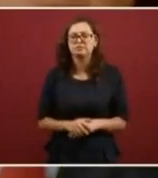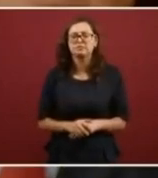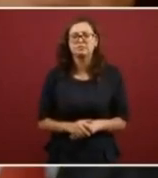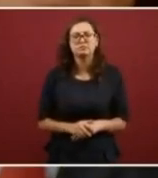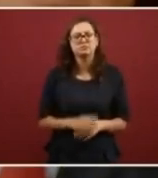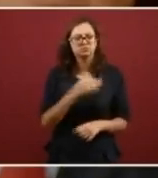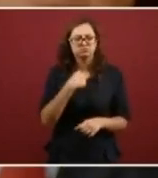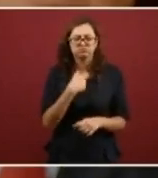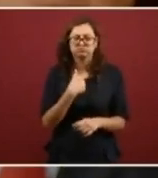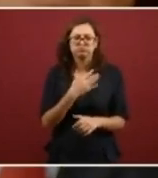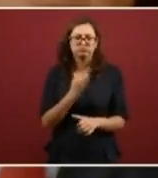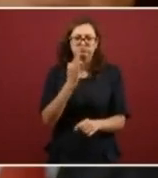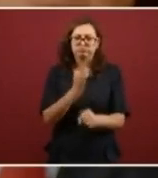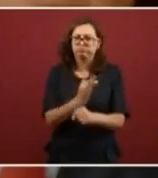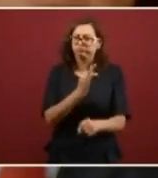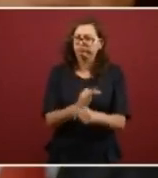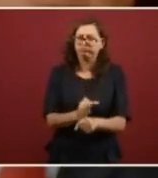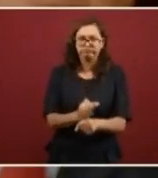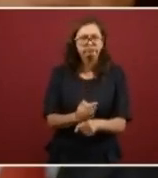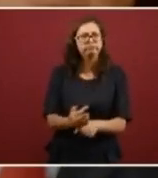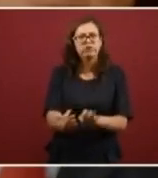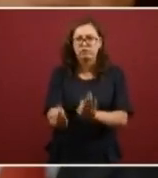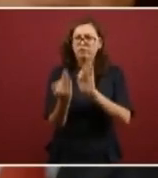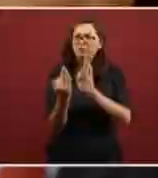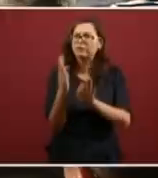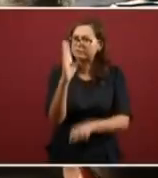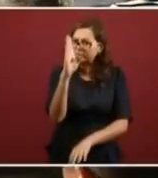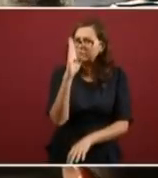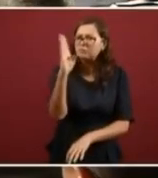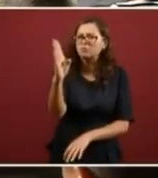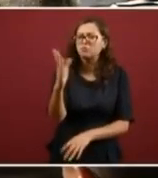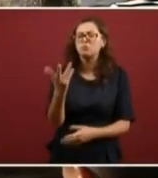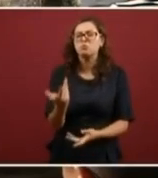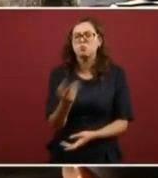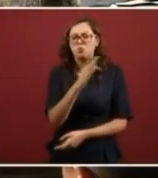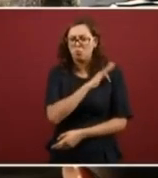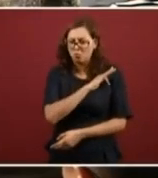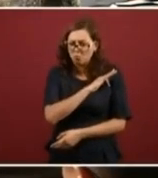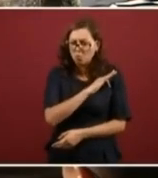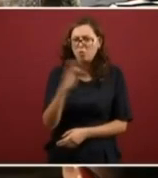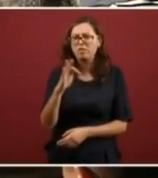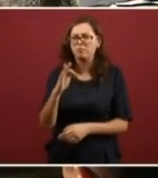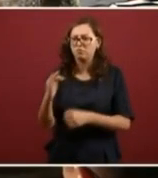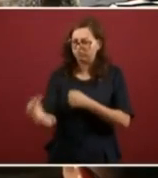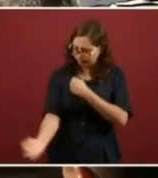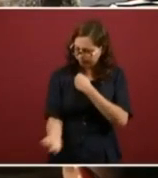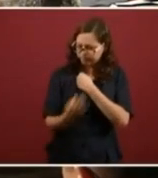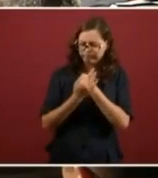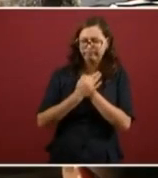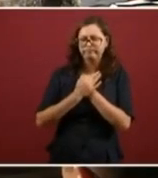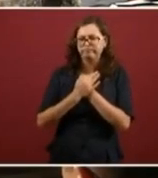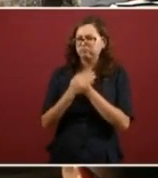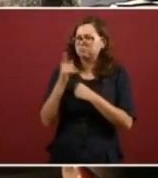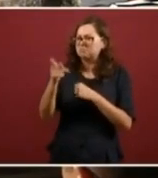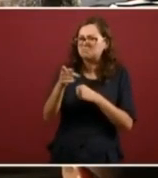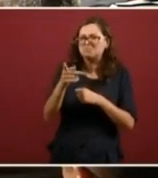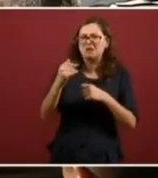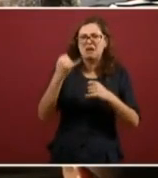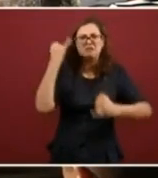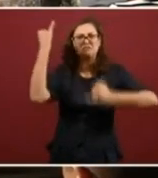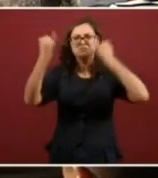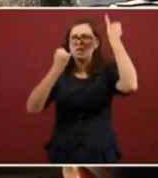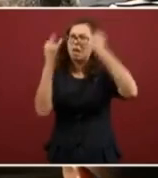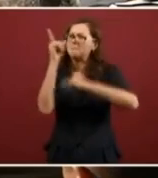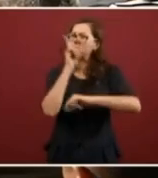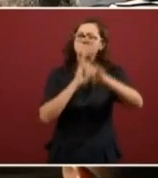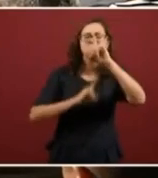de usted, señor presidente, si pudiéramos tener un derecho de réplica y sobre todo desmentir estas acusaciones, que